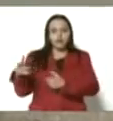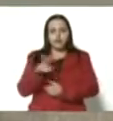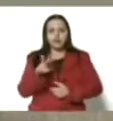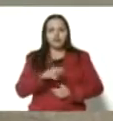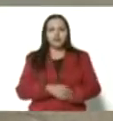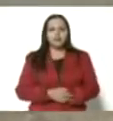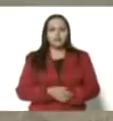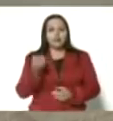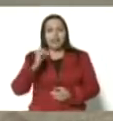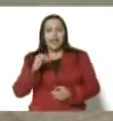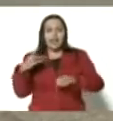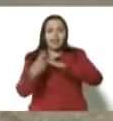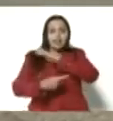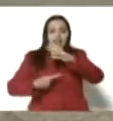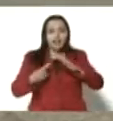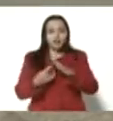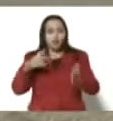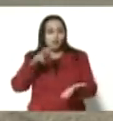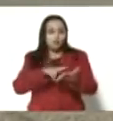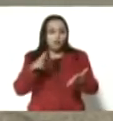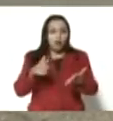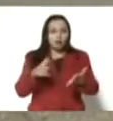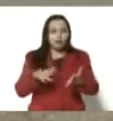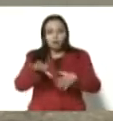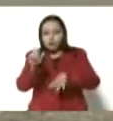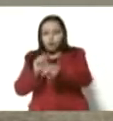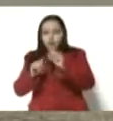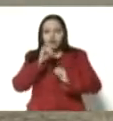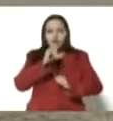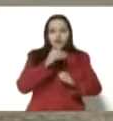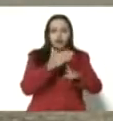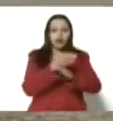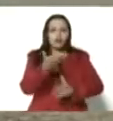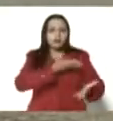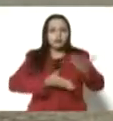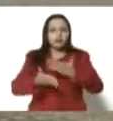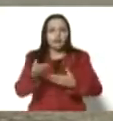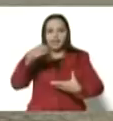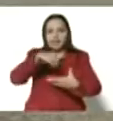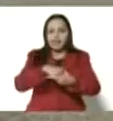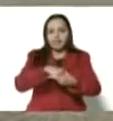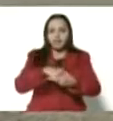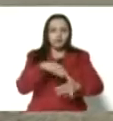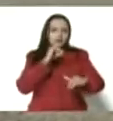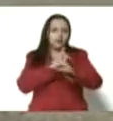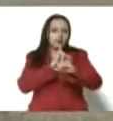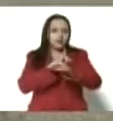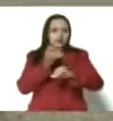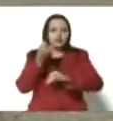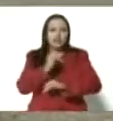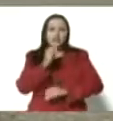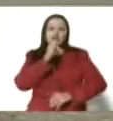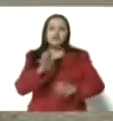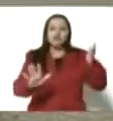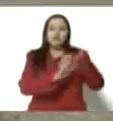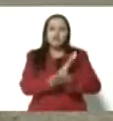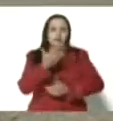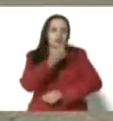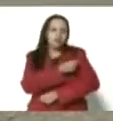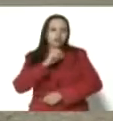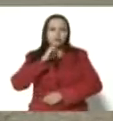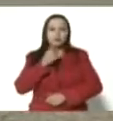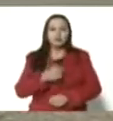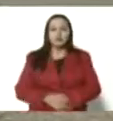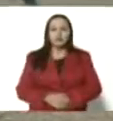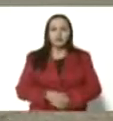Son datos que hemos comprobado a través de la información que ha compartido en la página de la Sputnik V para mantener a la población informada sobre